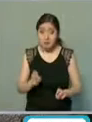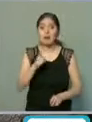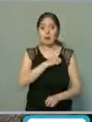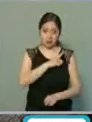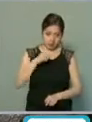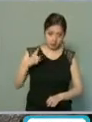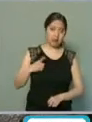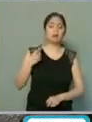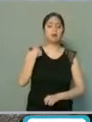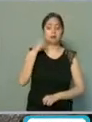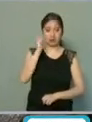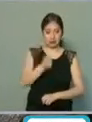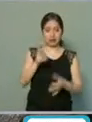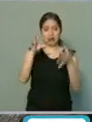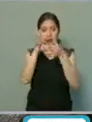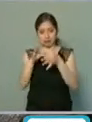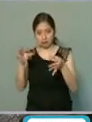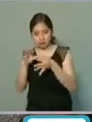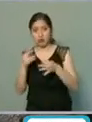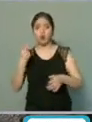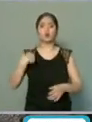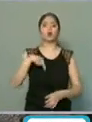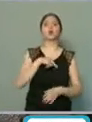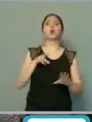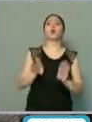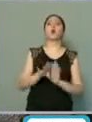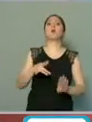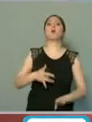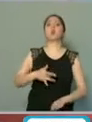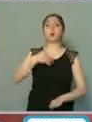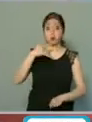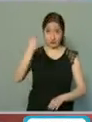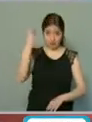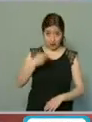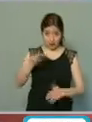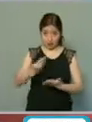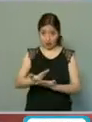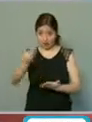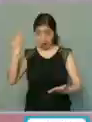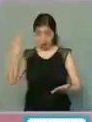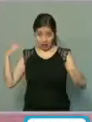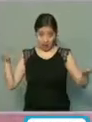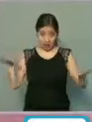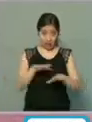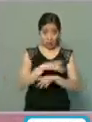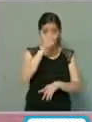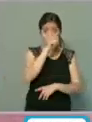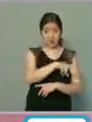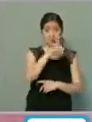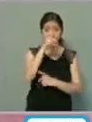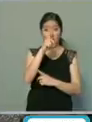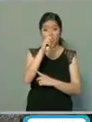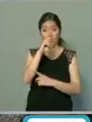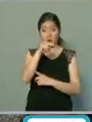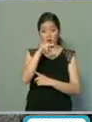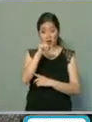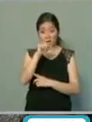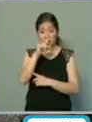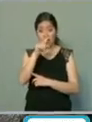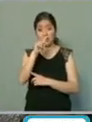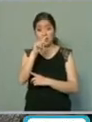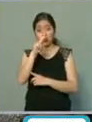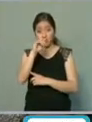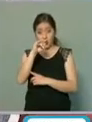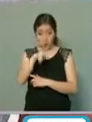que tocar porque es algo que sí nos mueve y sobre todo que ya hubo un cambio entonces en Donald Trump de ver con todo este control de